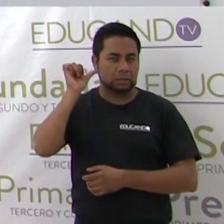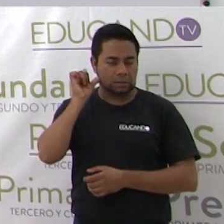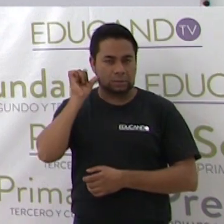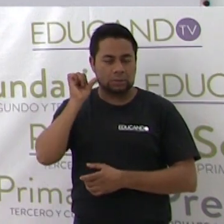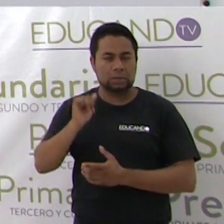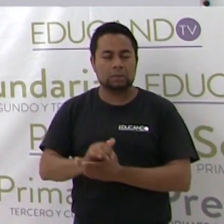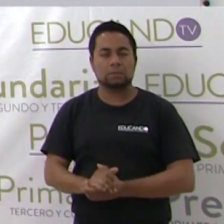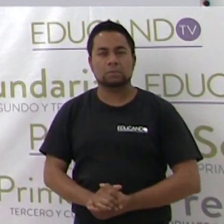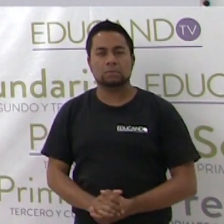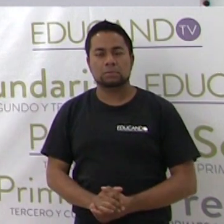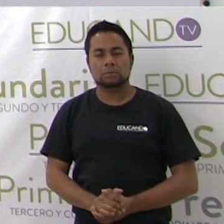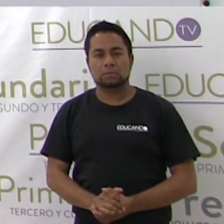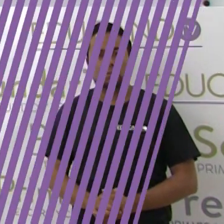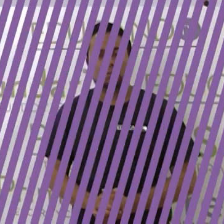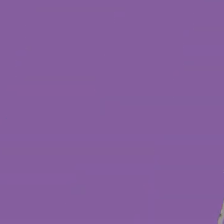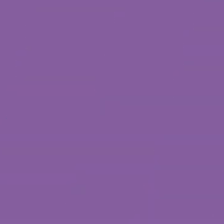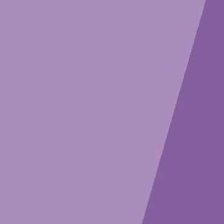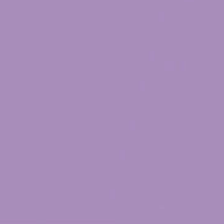jugué